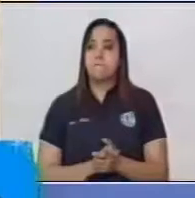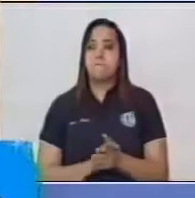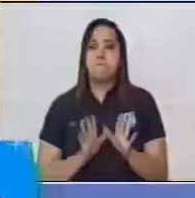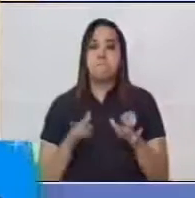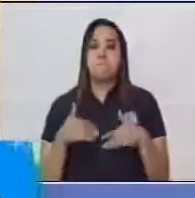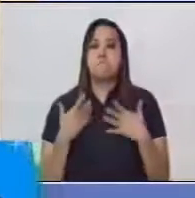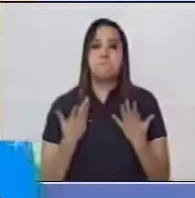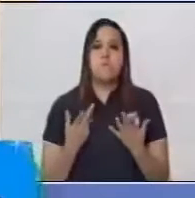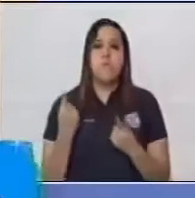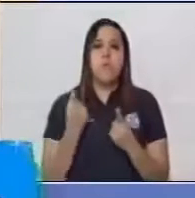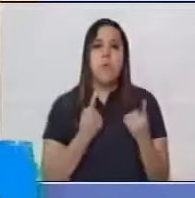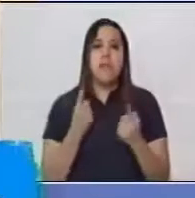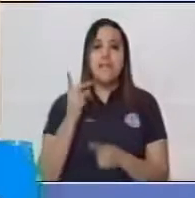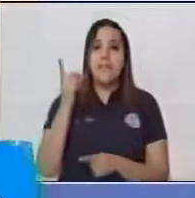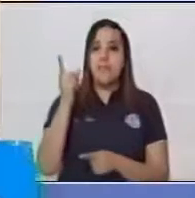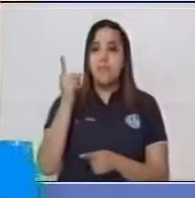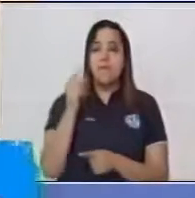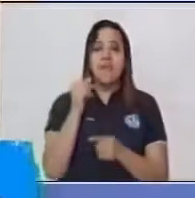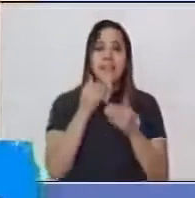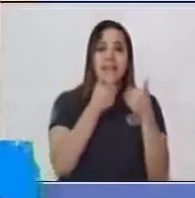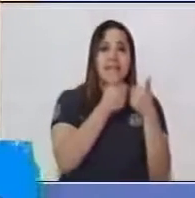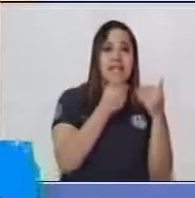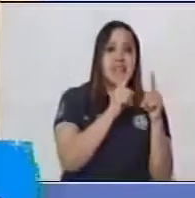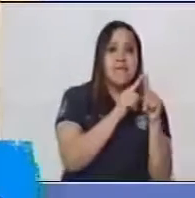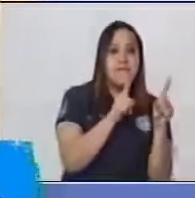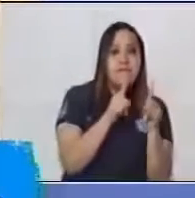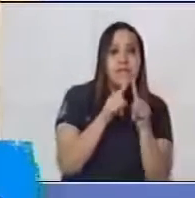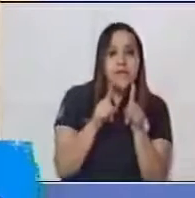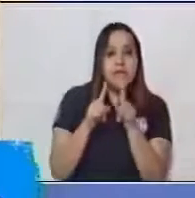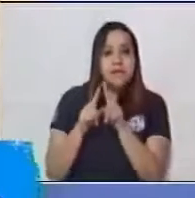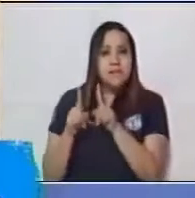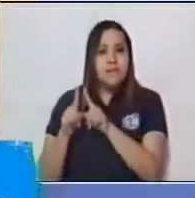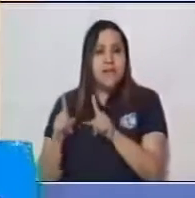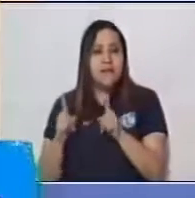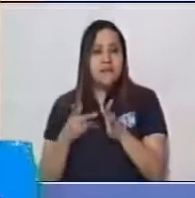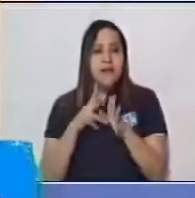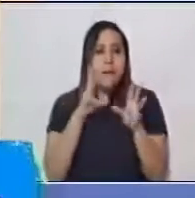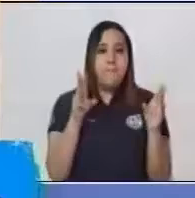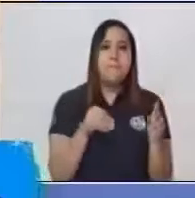¿Cuál es el diferencial que identificaste entre cada uno de los valores?